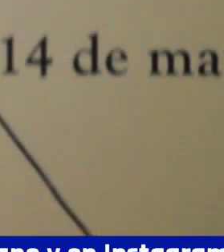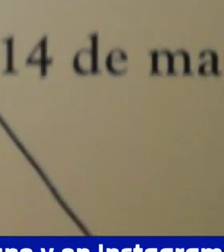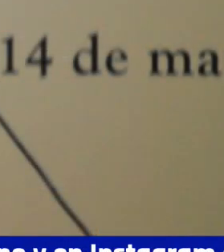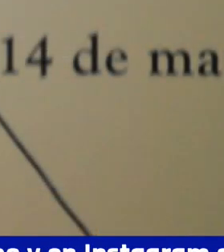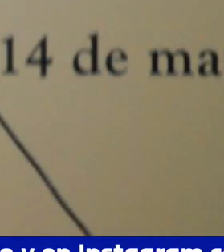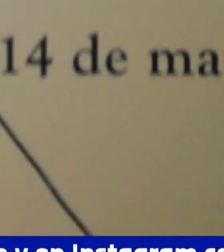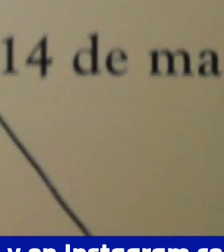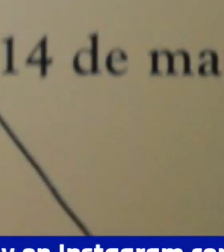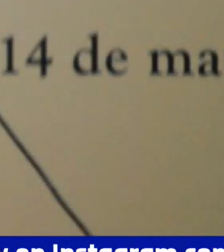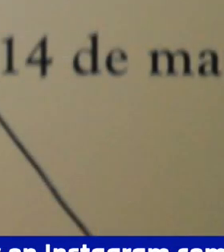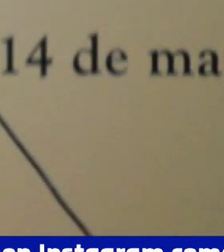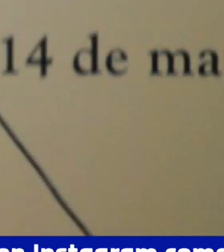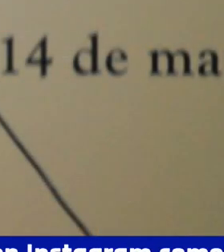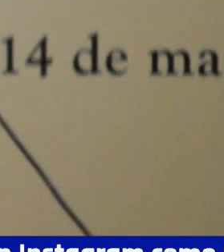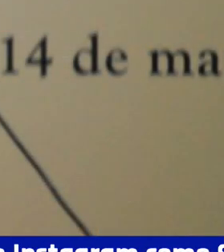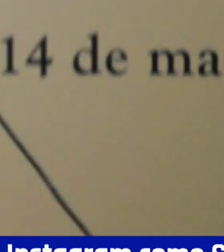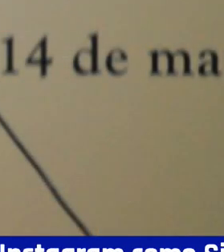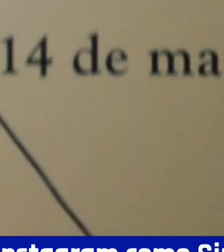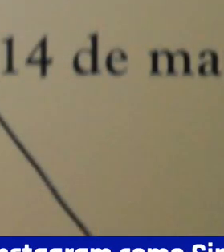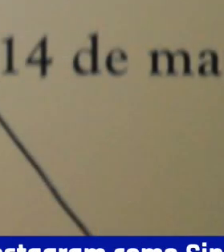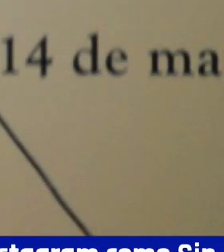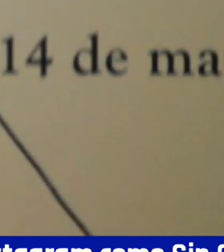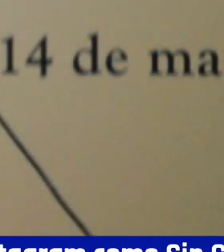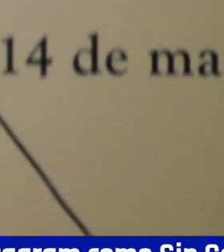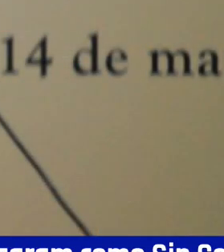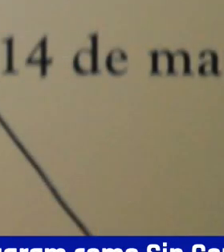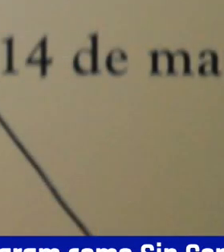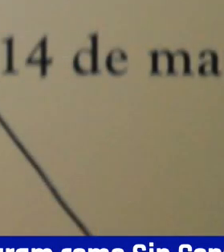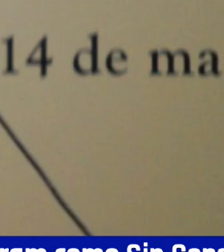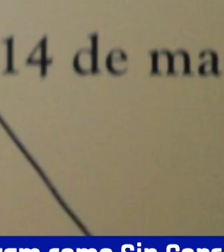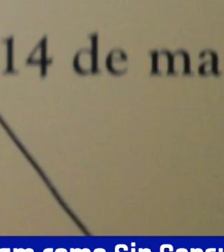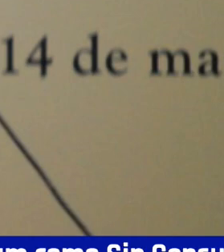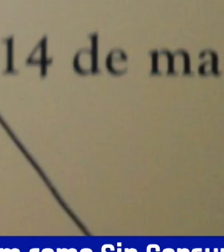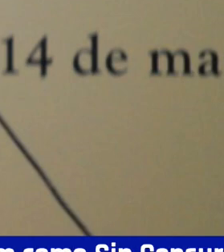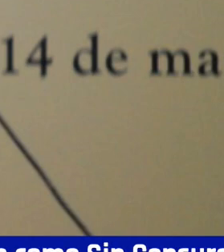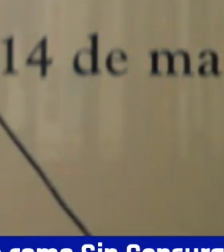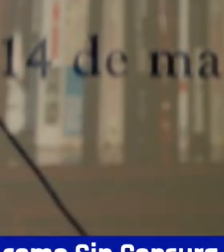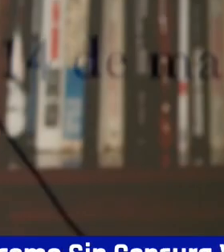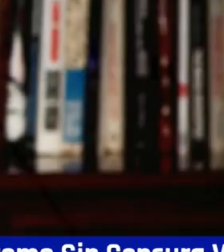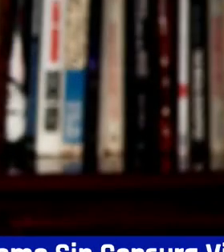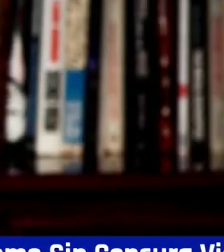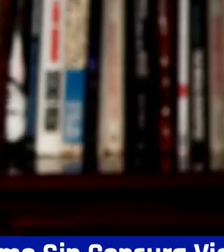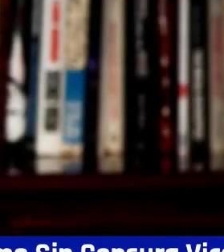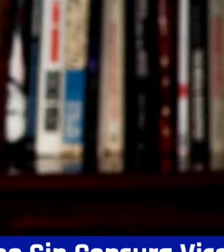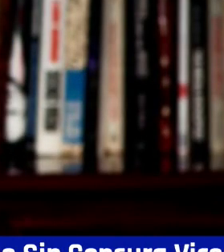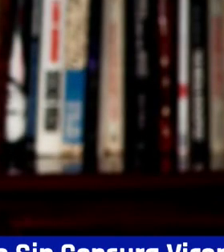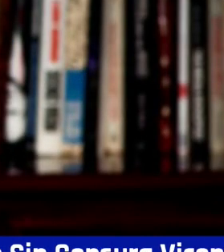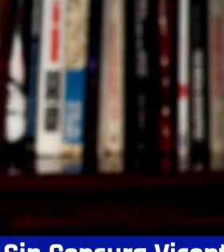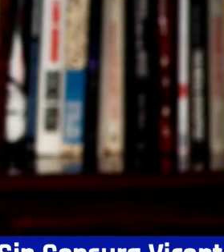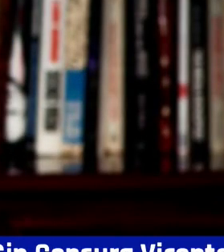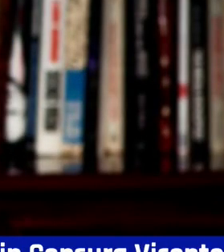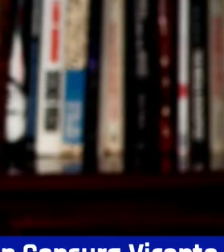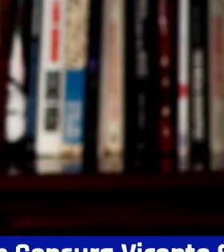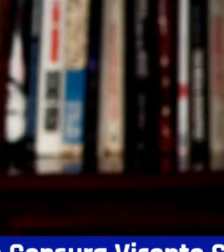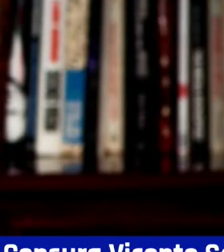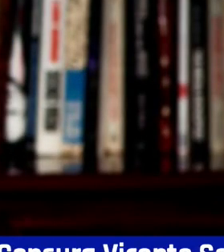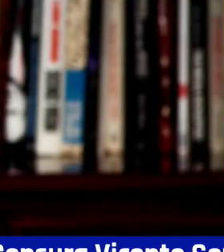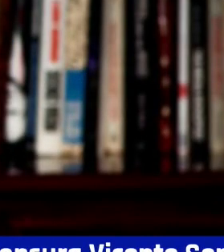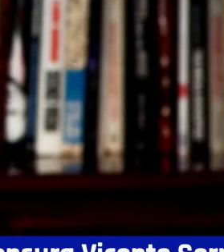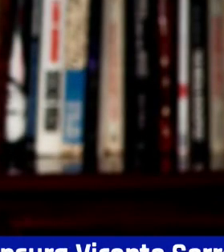sin tener en cuenta la posibilidad de una pérdida de mi vida. ¿Cómo queda el país? Tiene que garantizarse la gobernabilidad, entonces tengo un testamento para